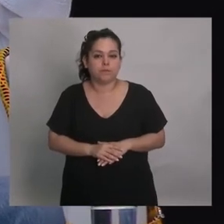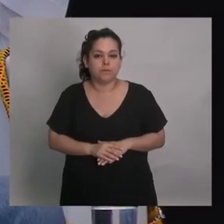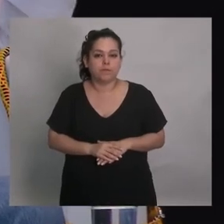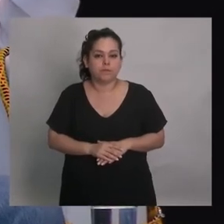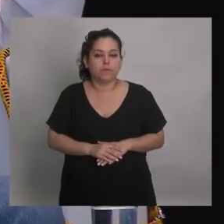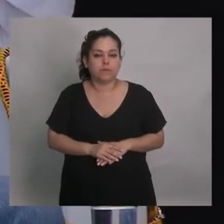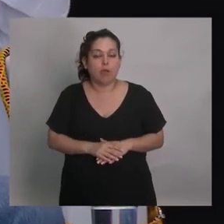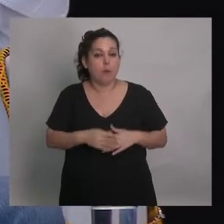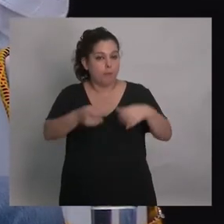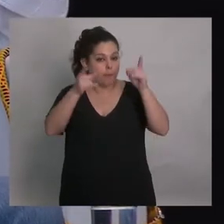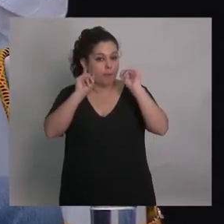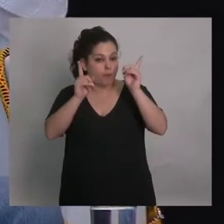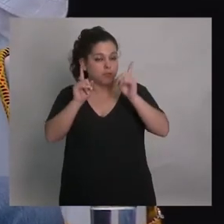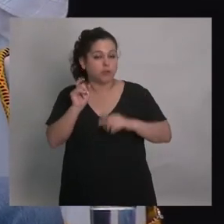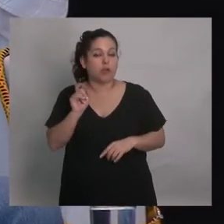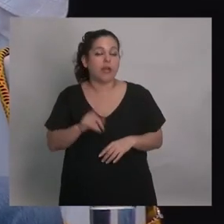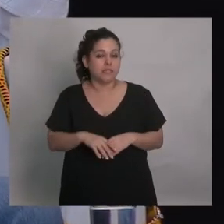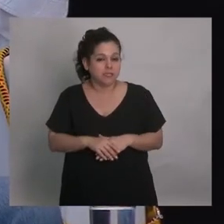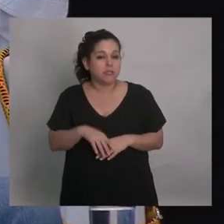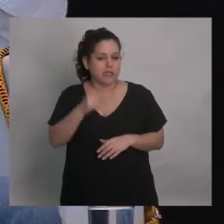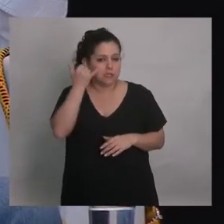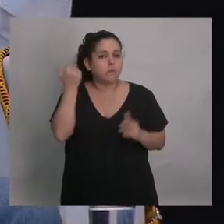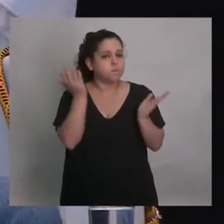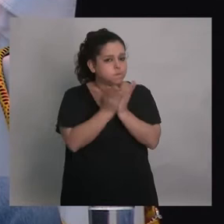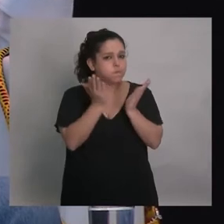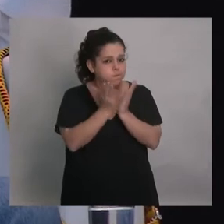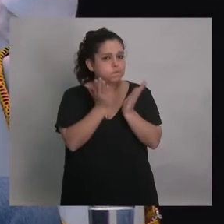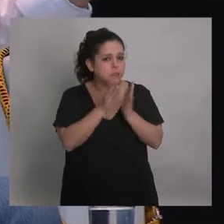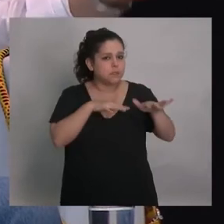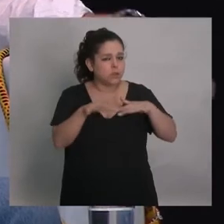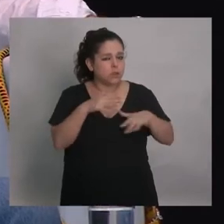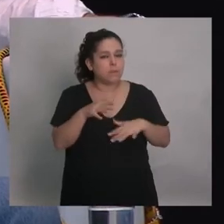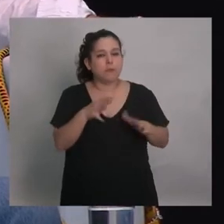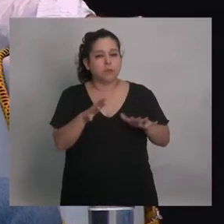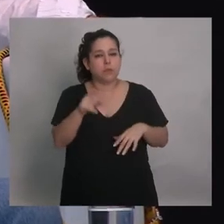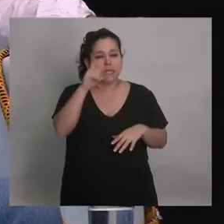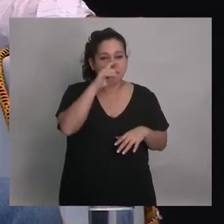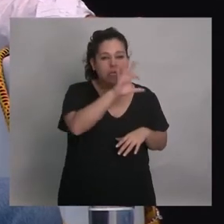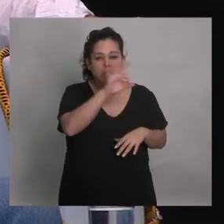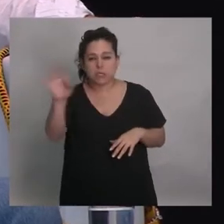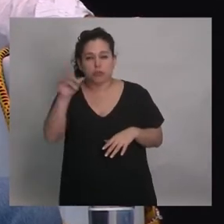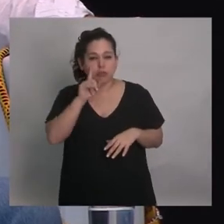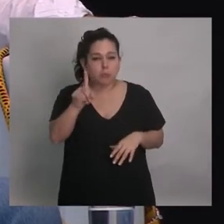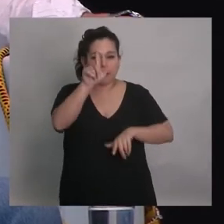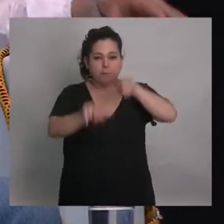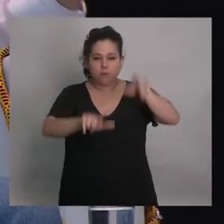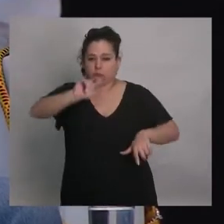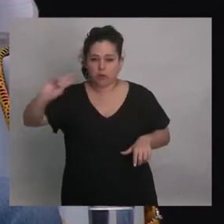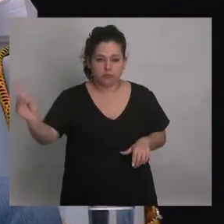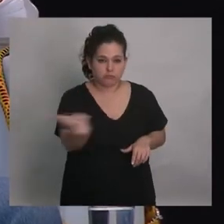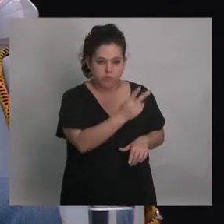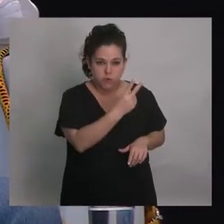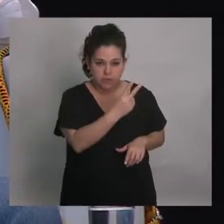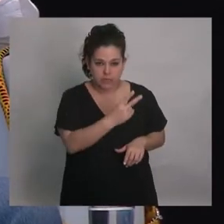los profesores que han estudiado el caso por lo menos 700.000 muertos hoy día